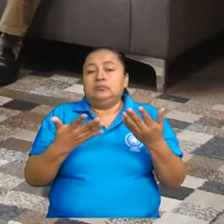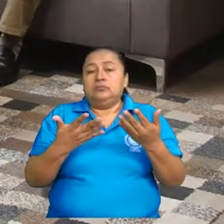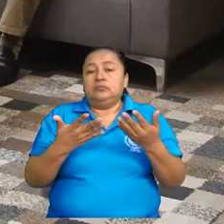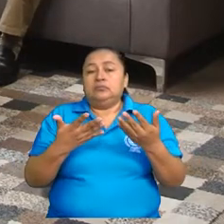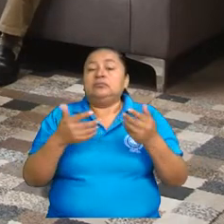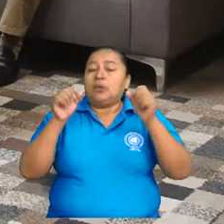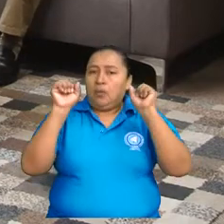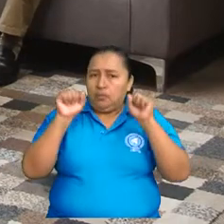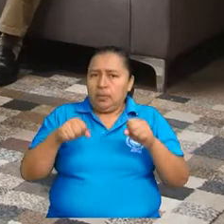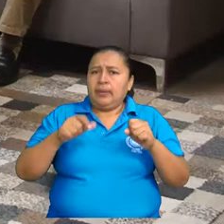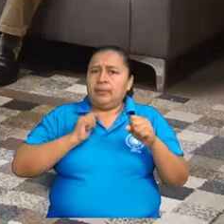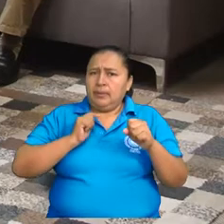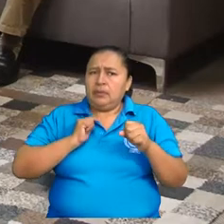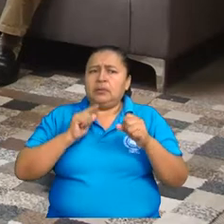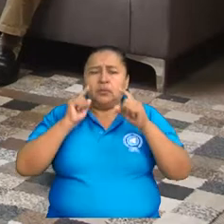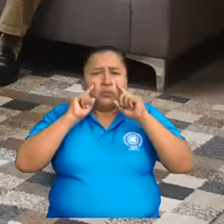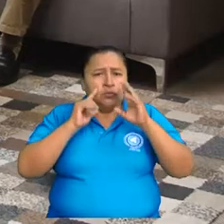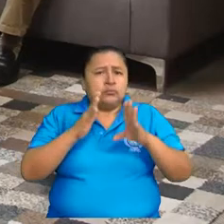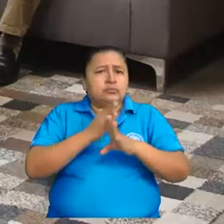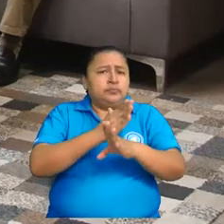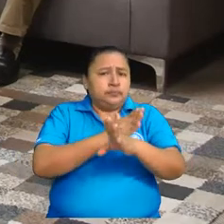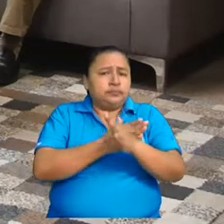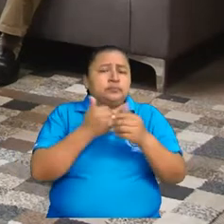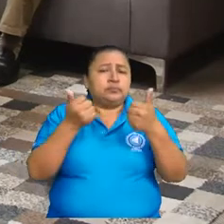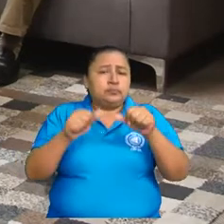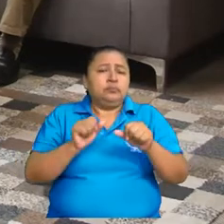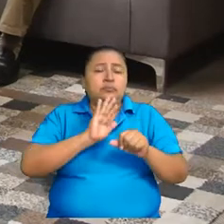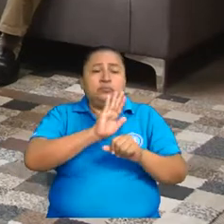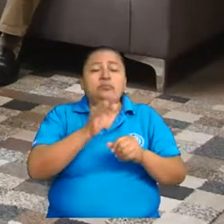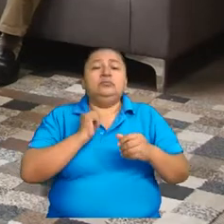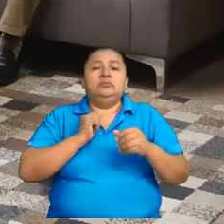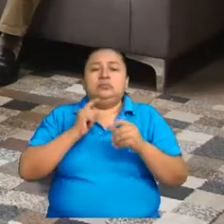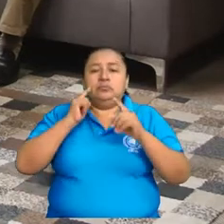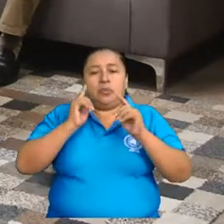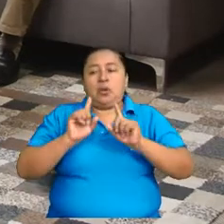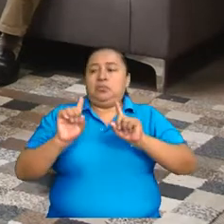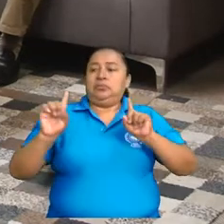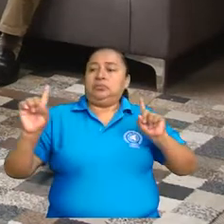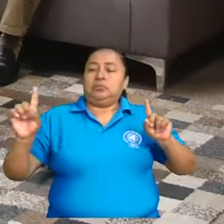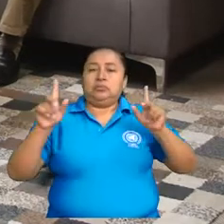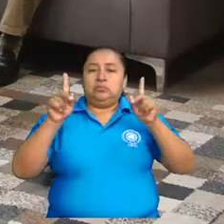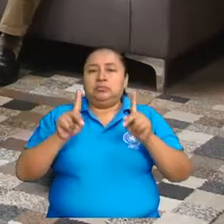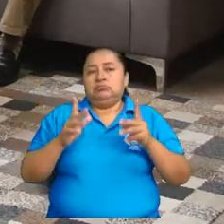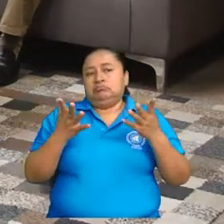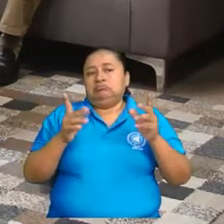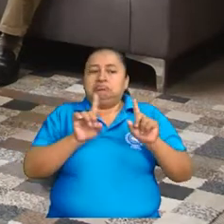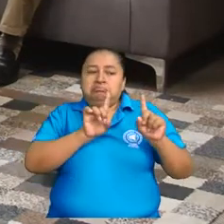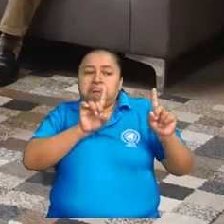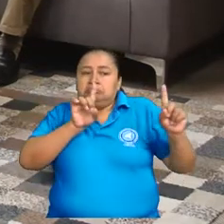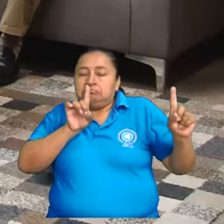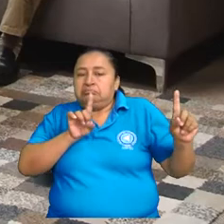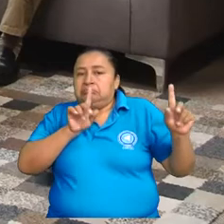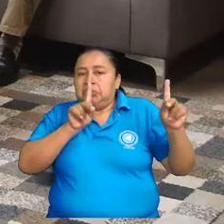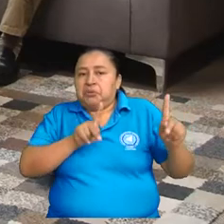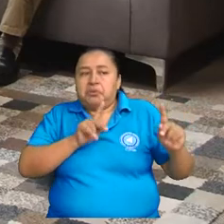y que pueda tomar las medidas preventivas correspondientes, guardar la distancia un poco más de un metro de las